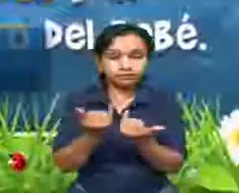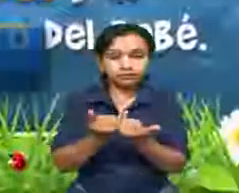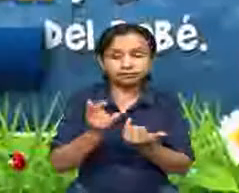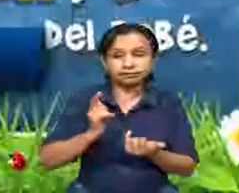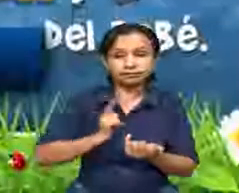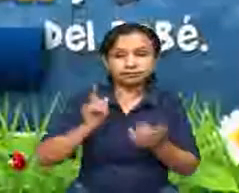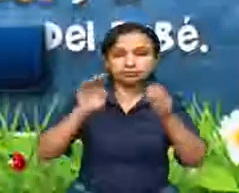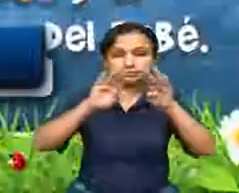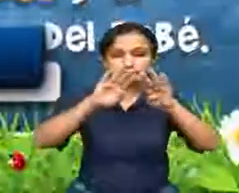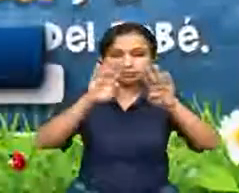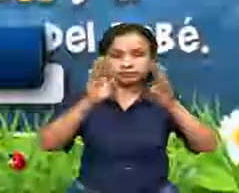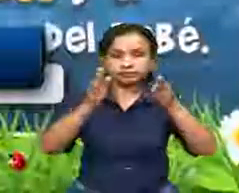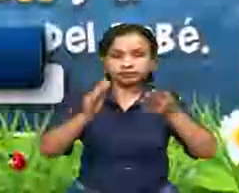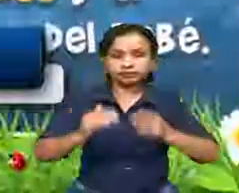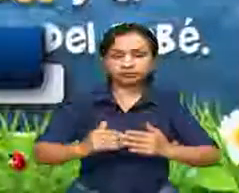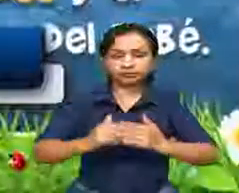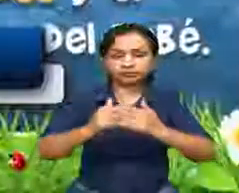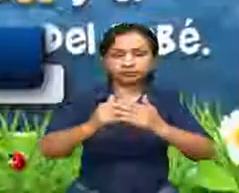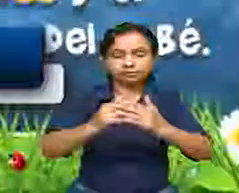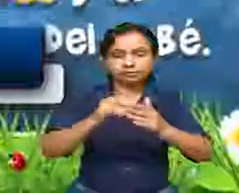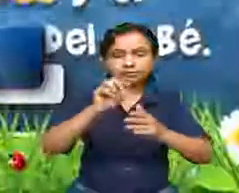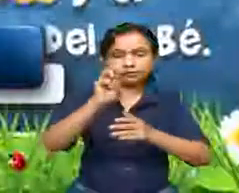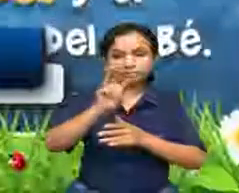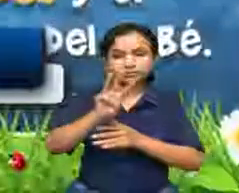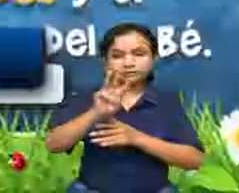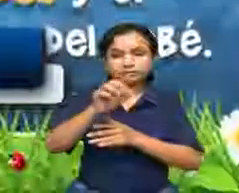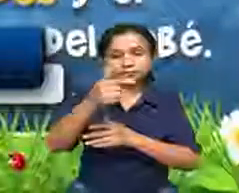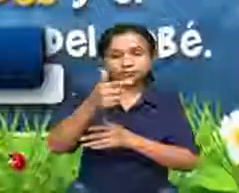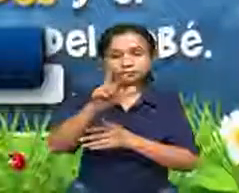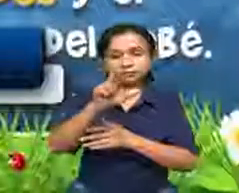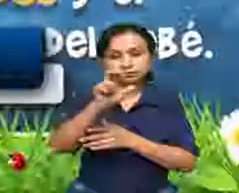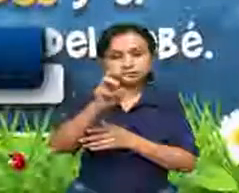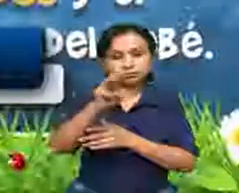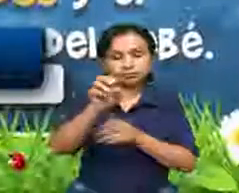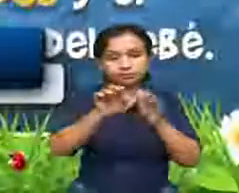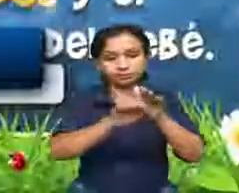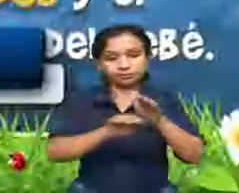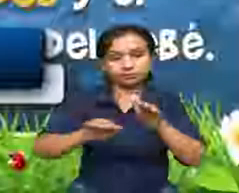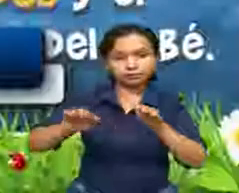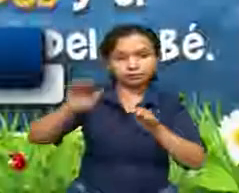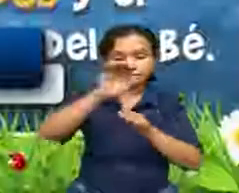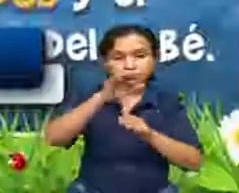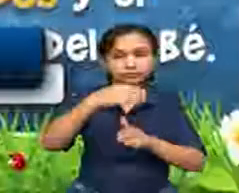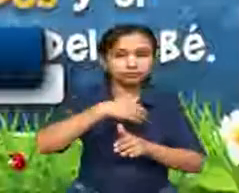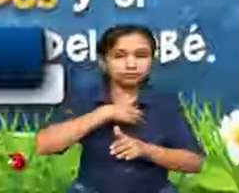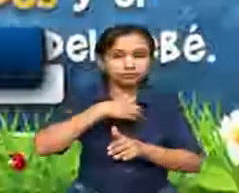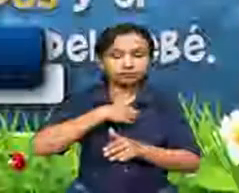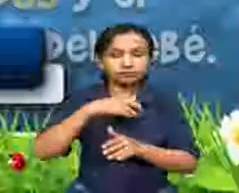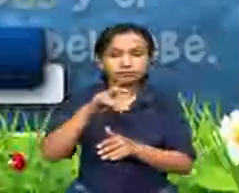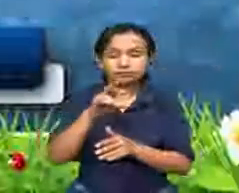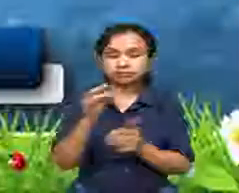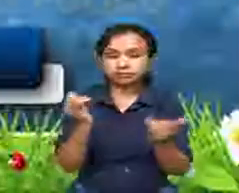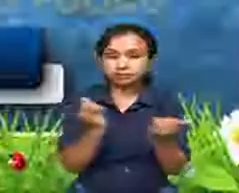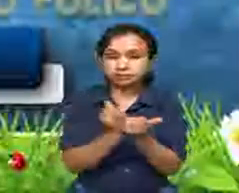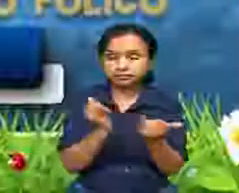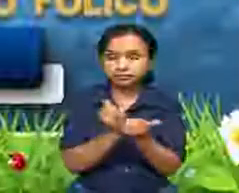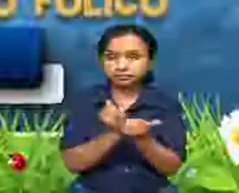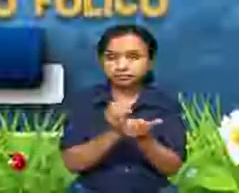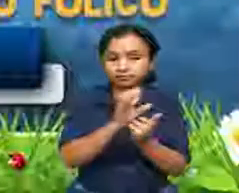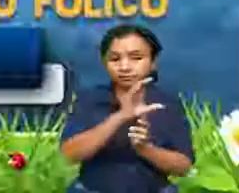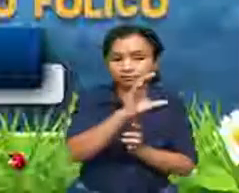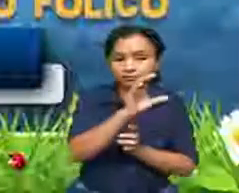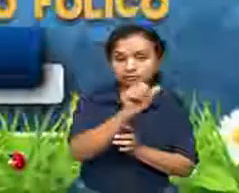En las mujeres embarazadas se les aumenta 300 calorías, más de sus calorías que tienen que consumir. ¿No es lo mismo las